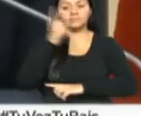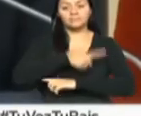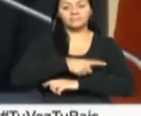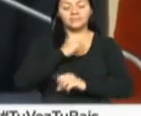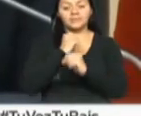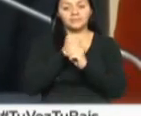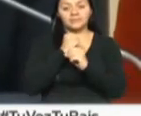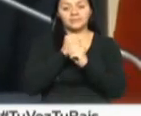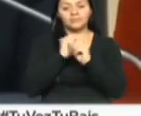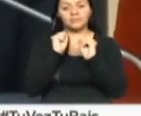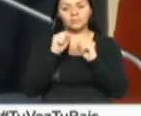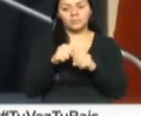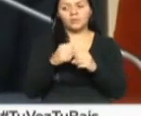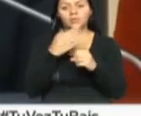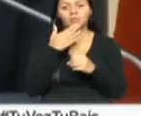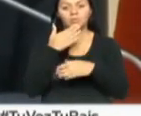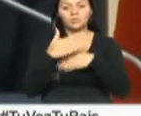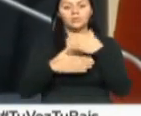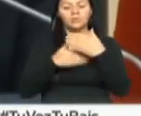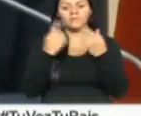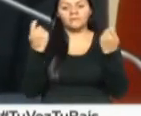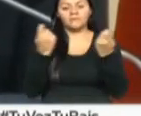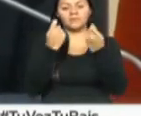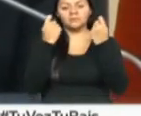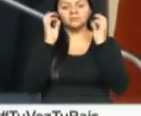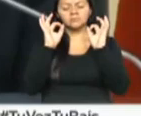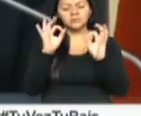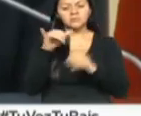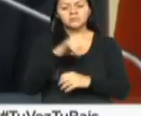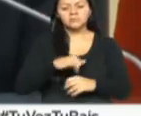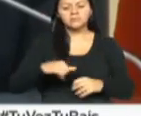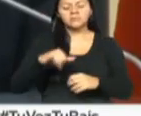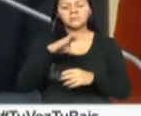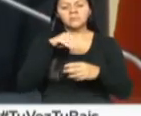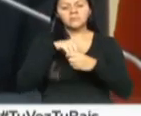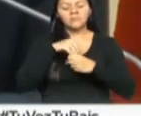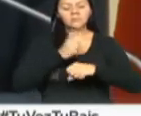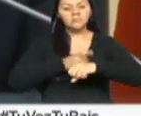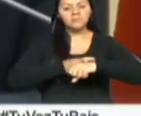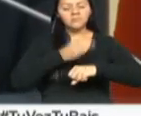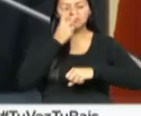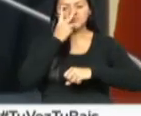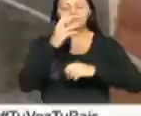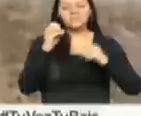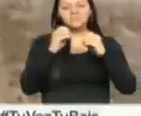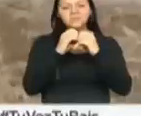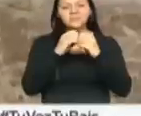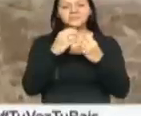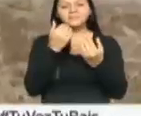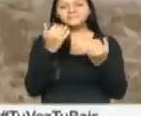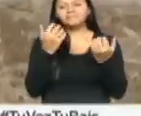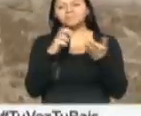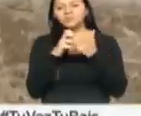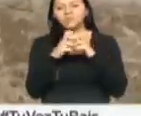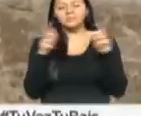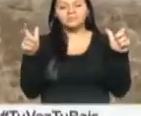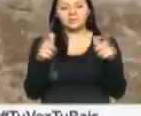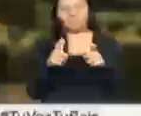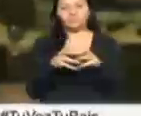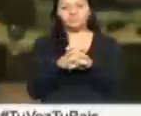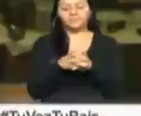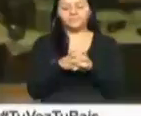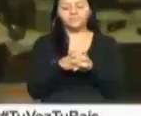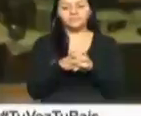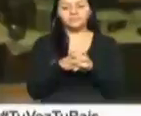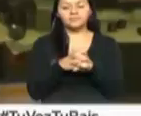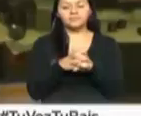que tiene que ser una jornada de una fiesta cívica en nuestro país, se concrete con las menores novedades posibles. El titular de la cartera